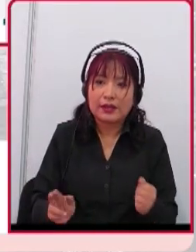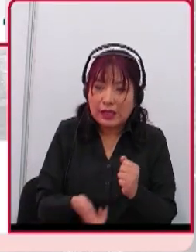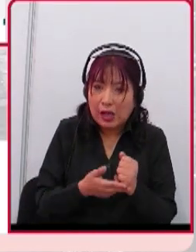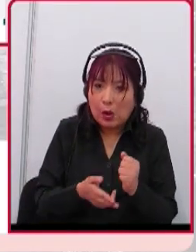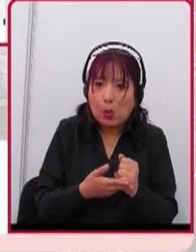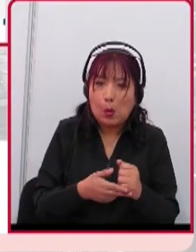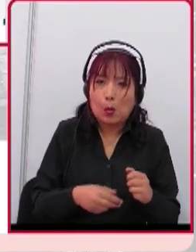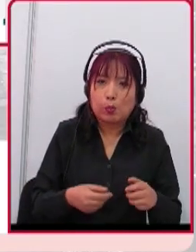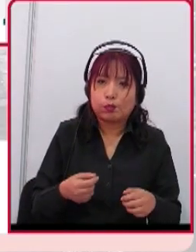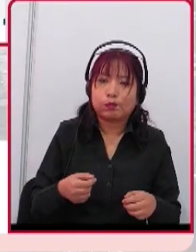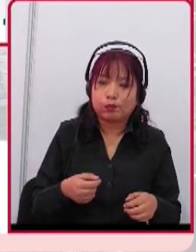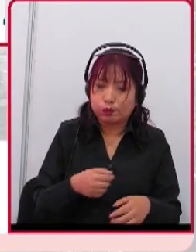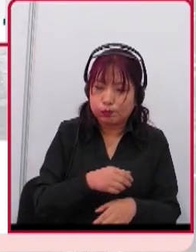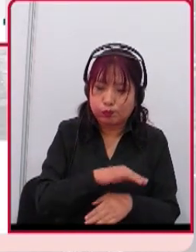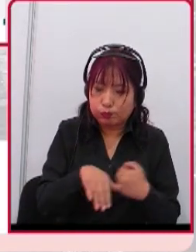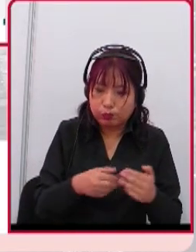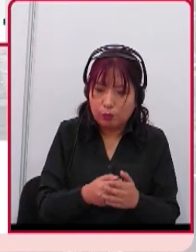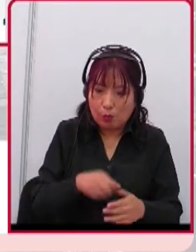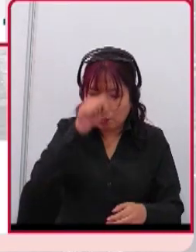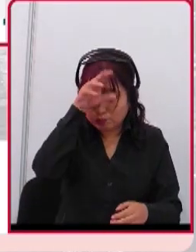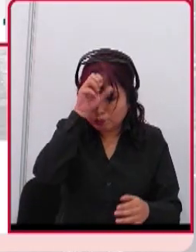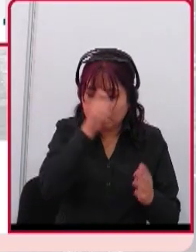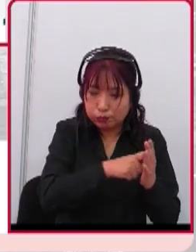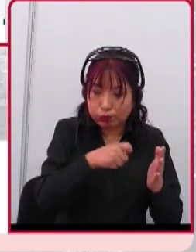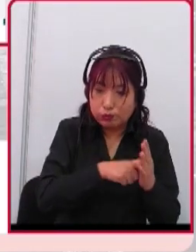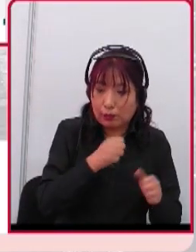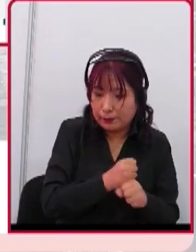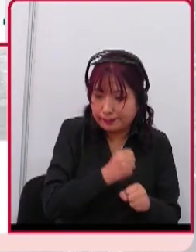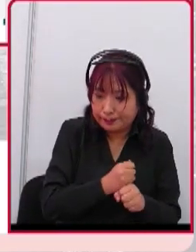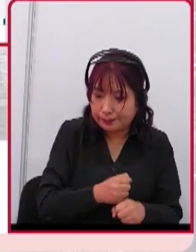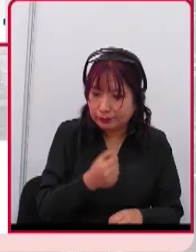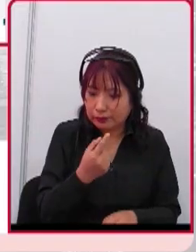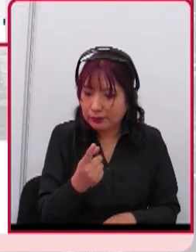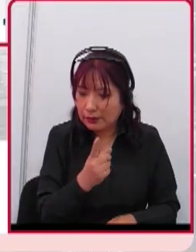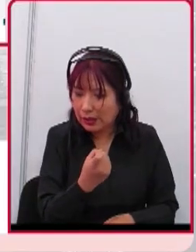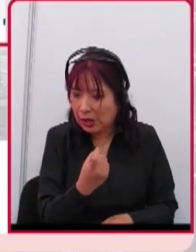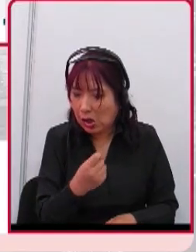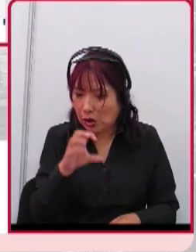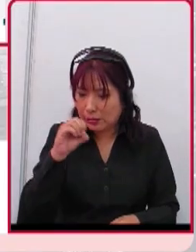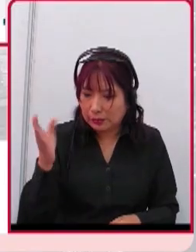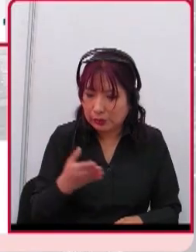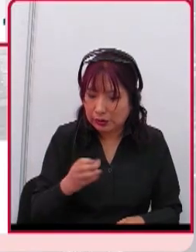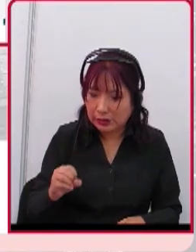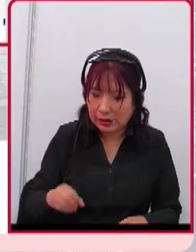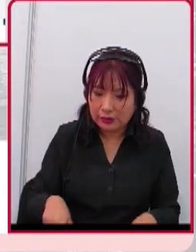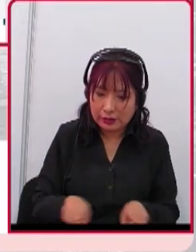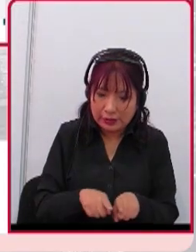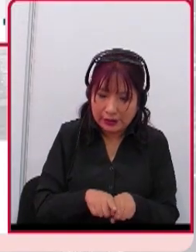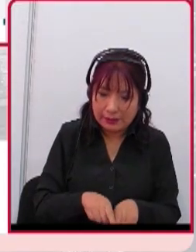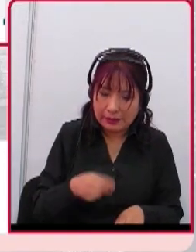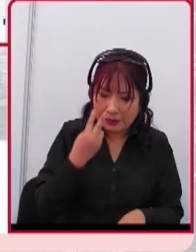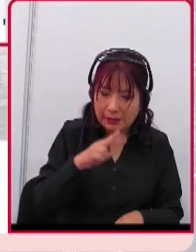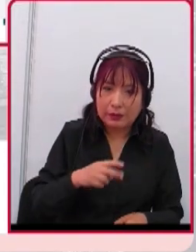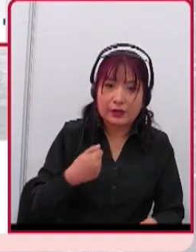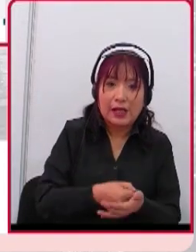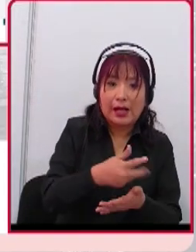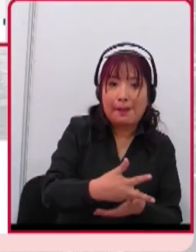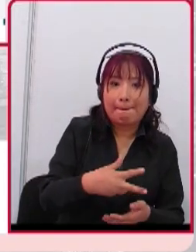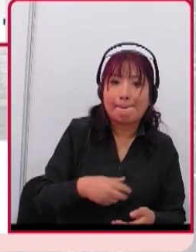Entonces, no podemos negar que la actividad minera tiene un impacto muy significativo en lo que viene a ser la economía nacional y también